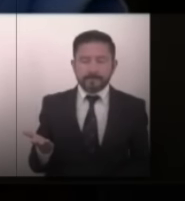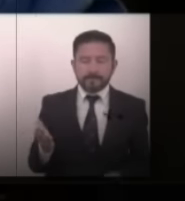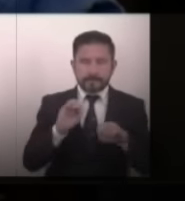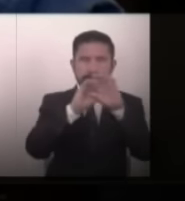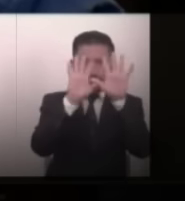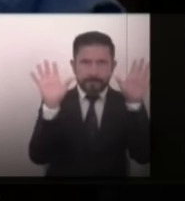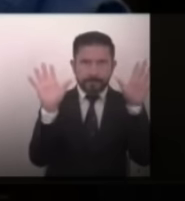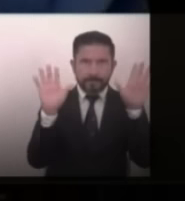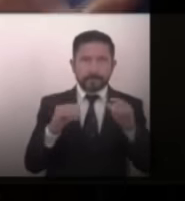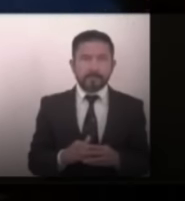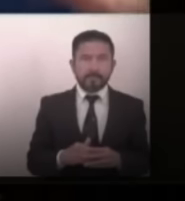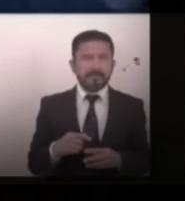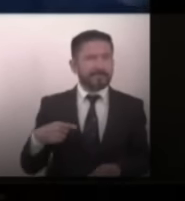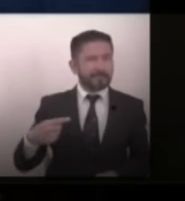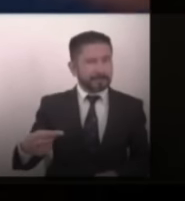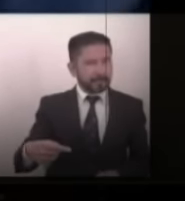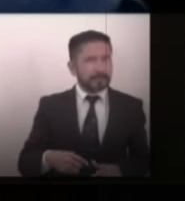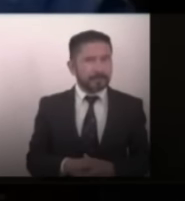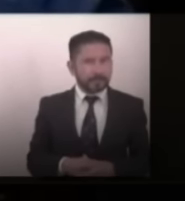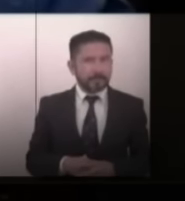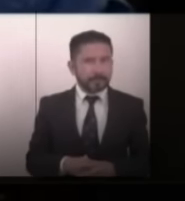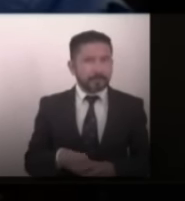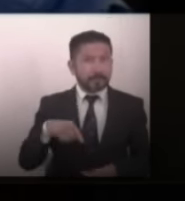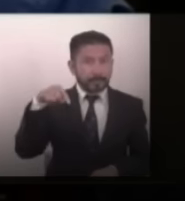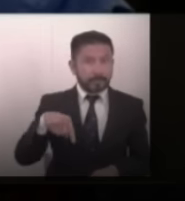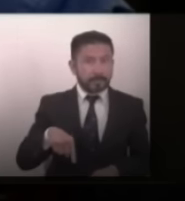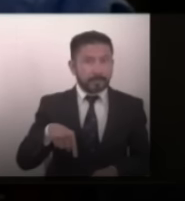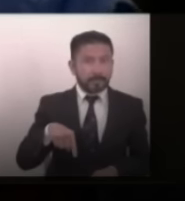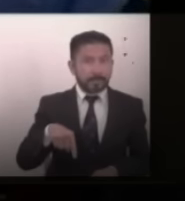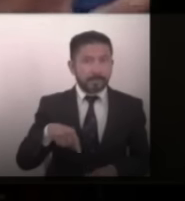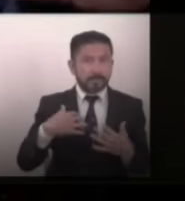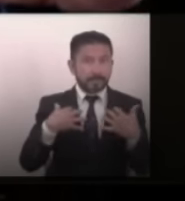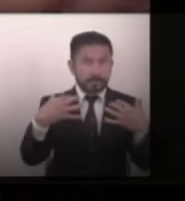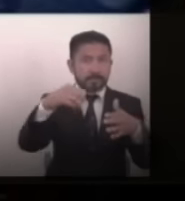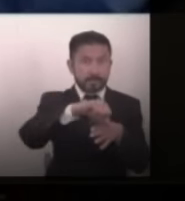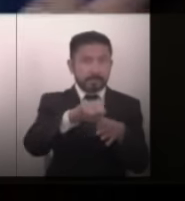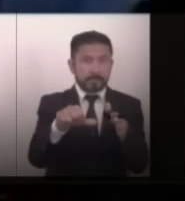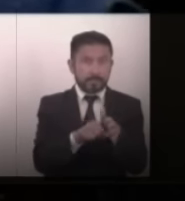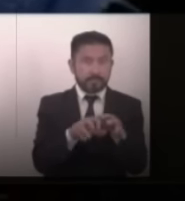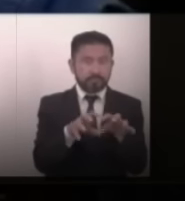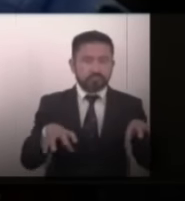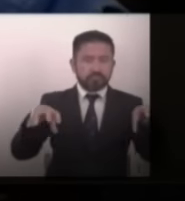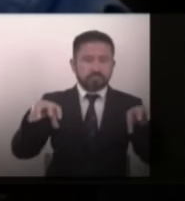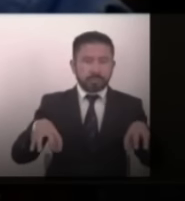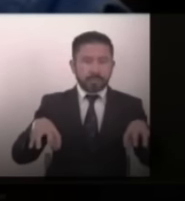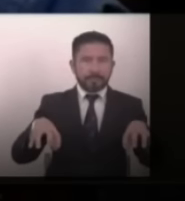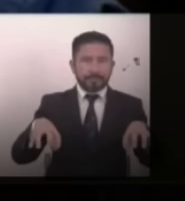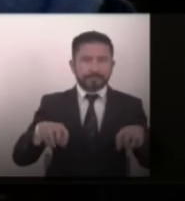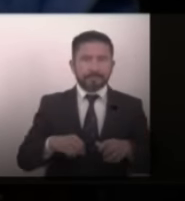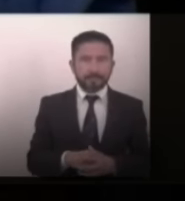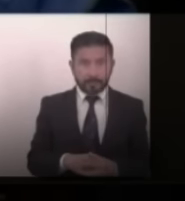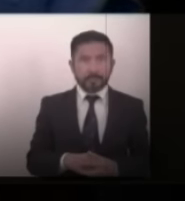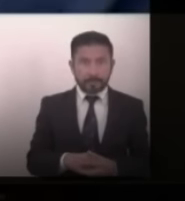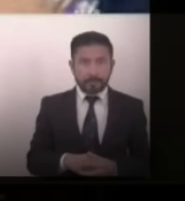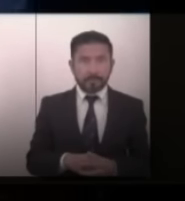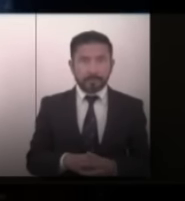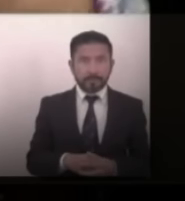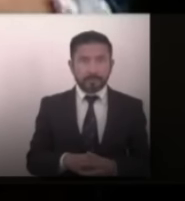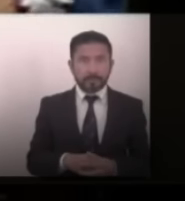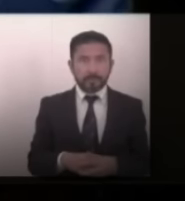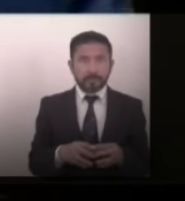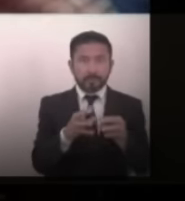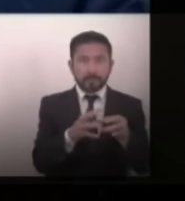claro que como siempre aquí la asamblea se parte en dos o sea una